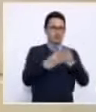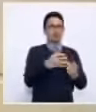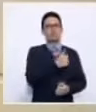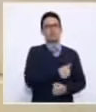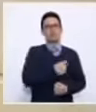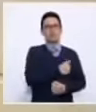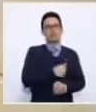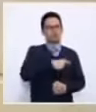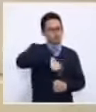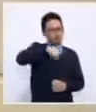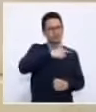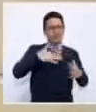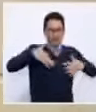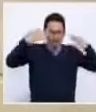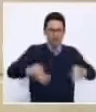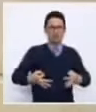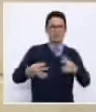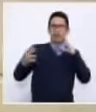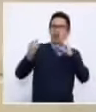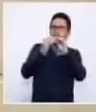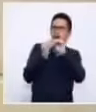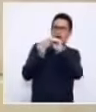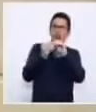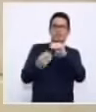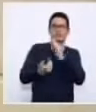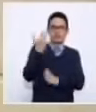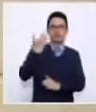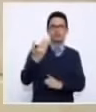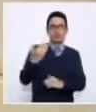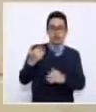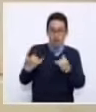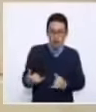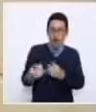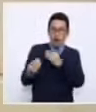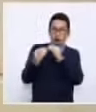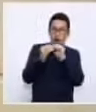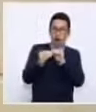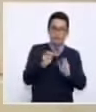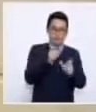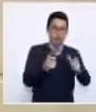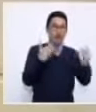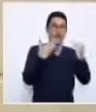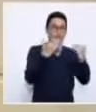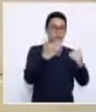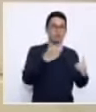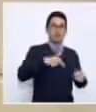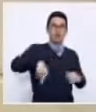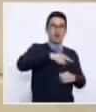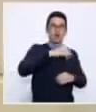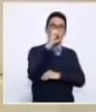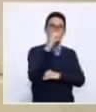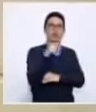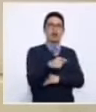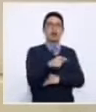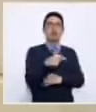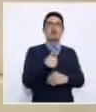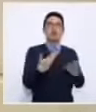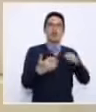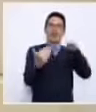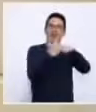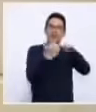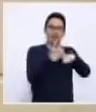para que sean garantes de una negociación que se está iniciando. En este momento nuestros campesinos colombianos están a orilla de carreteras